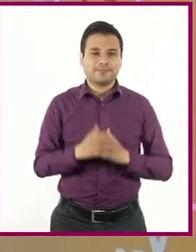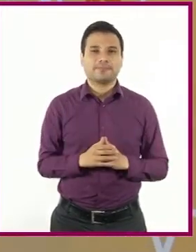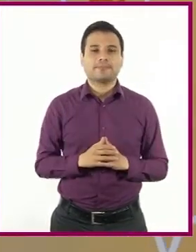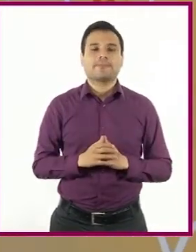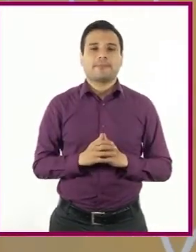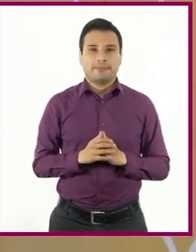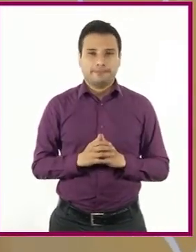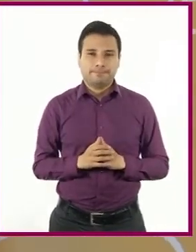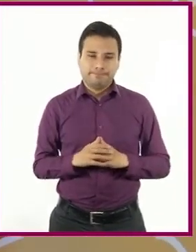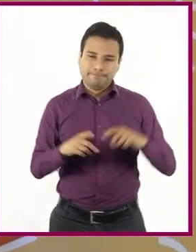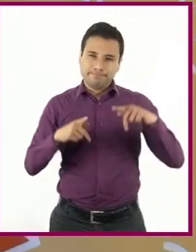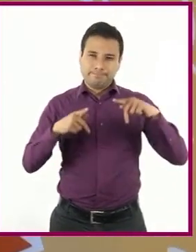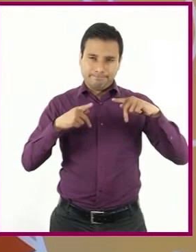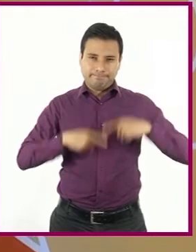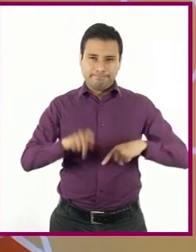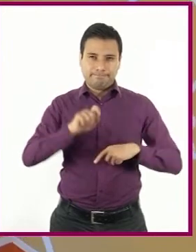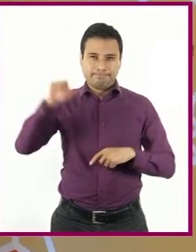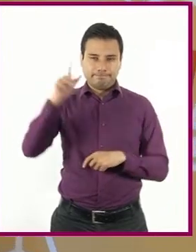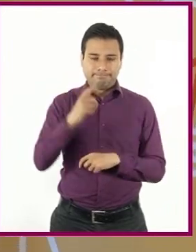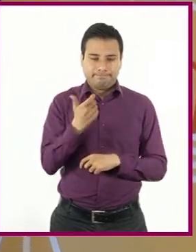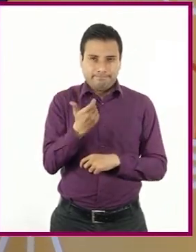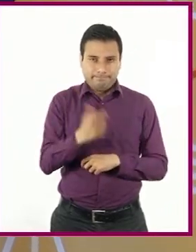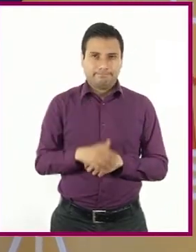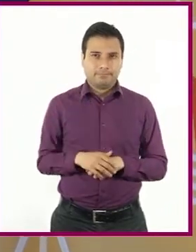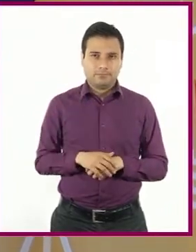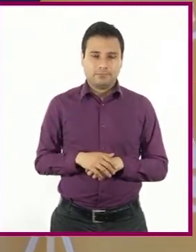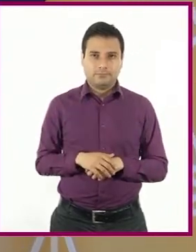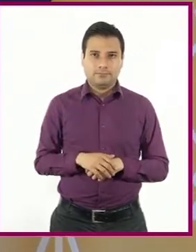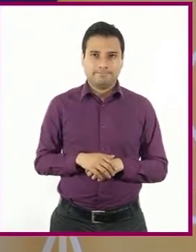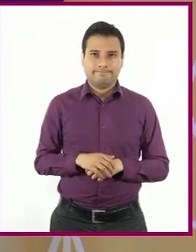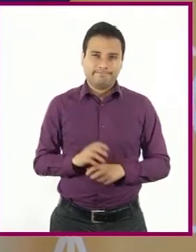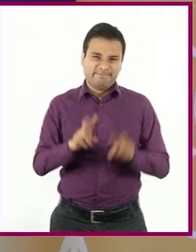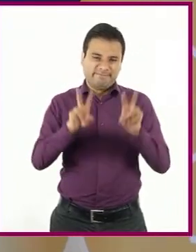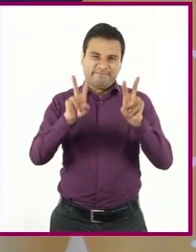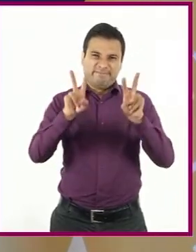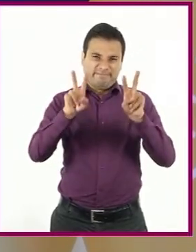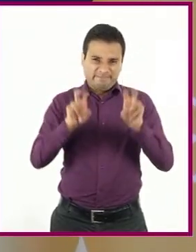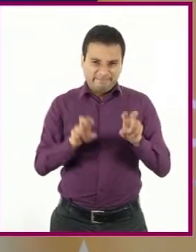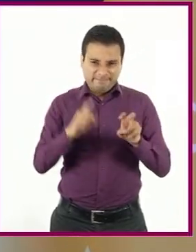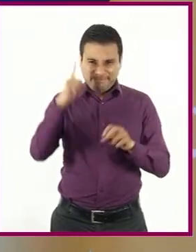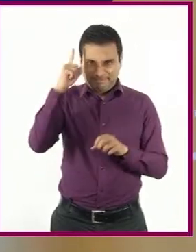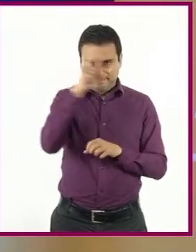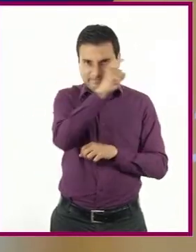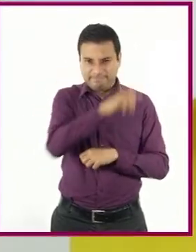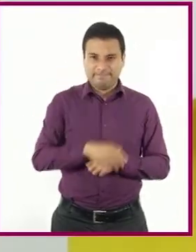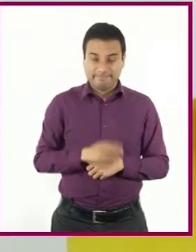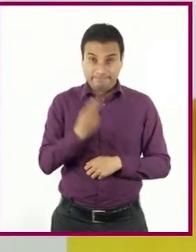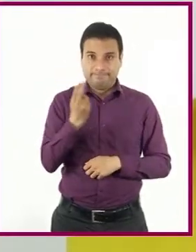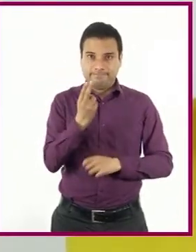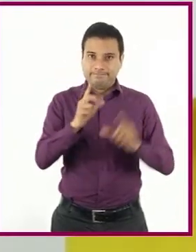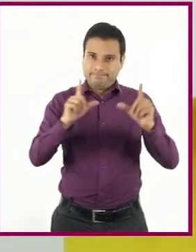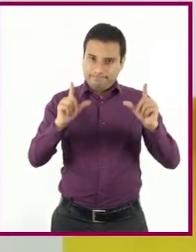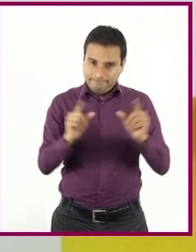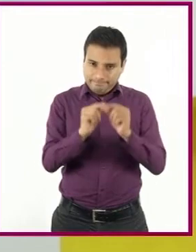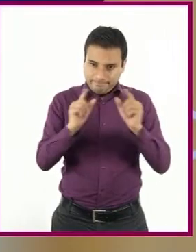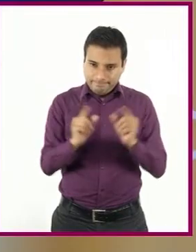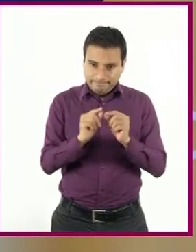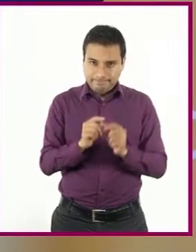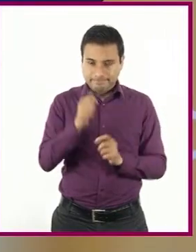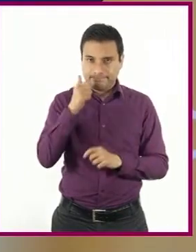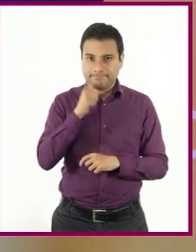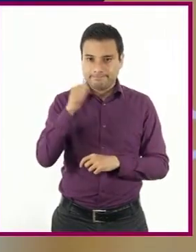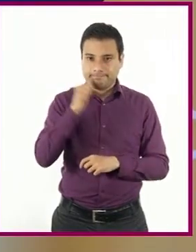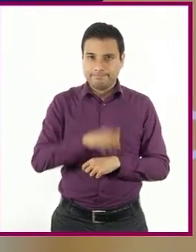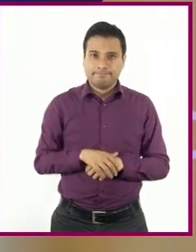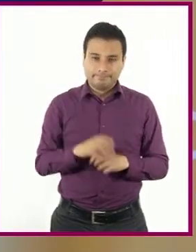los economistas trabajamos con fenómenos complejos donde las simplificaciones son necesarias y pueden